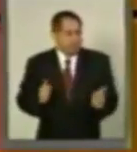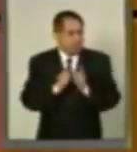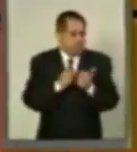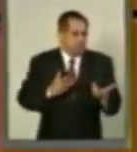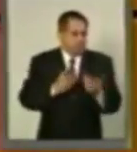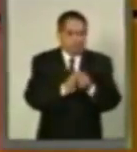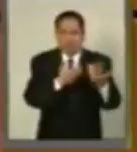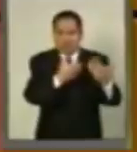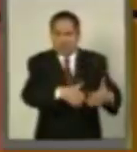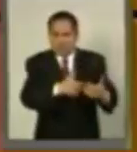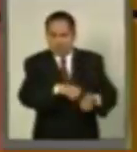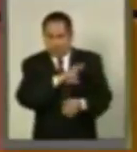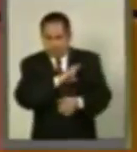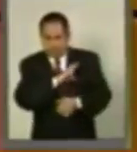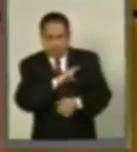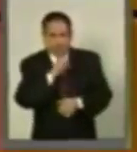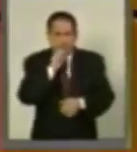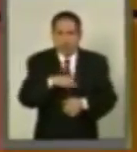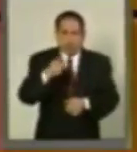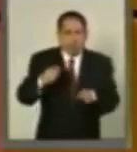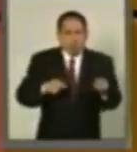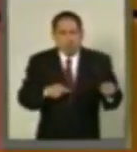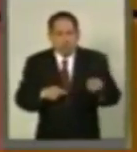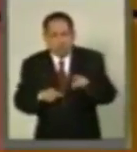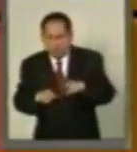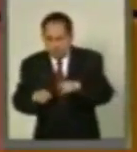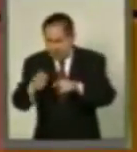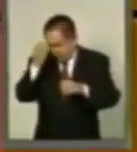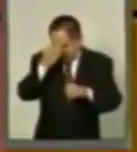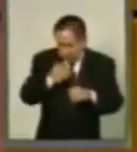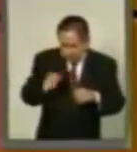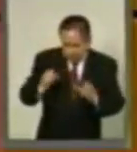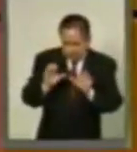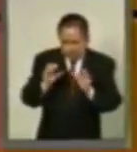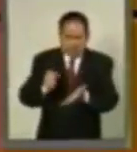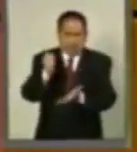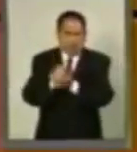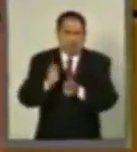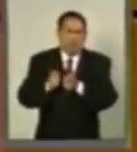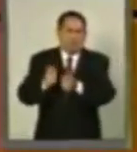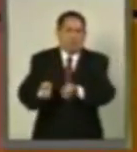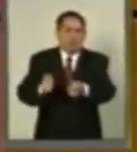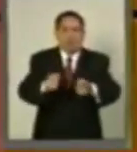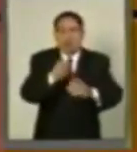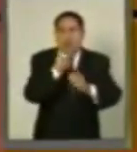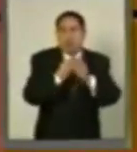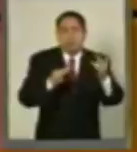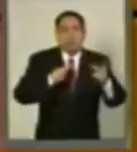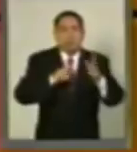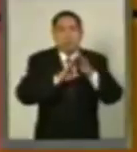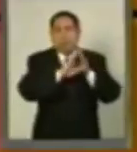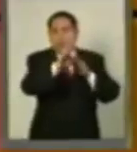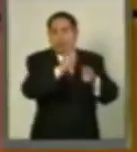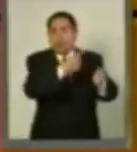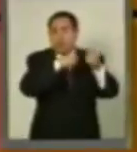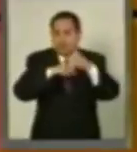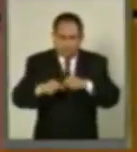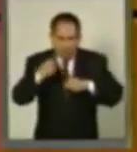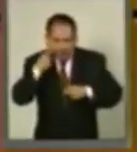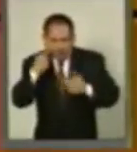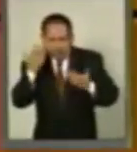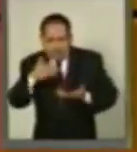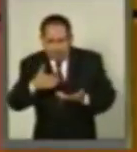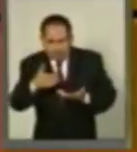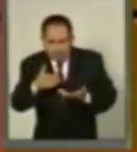iniciativa privada, así como la certificación de habilidades para que nuestros migrantes puedan reinsertarse a la